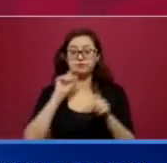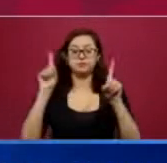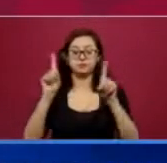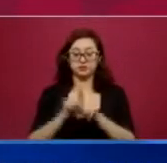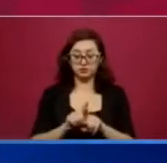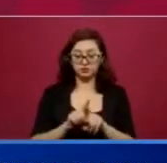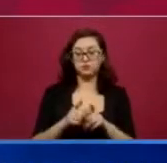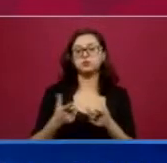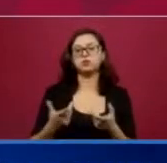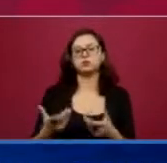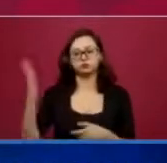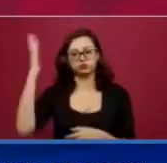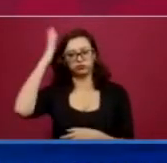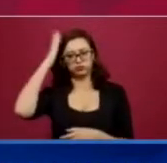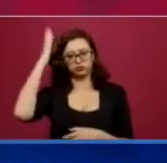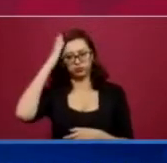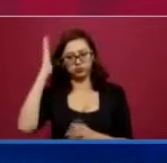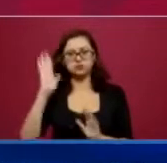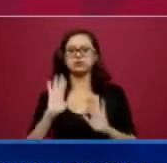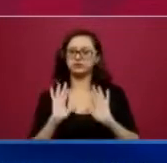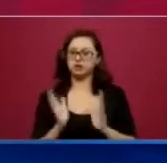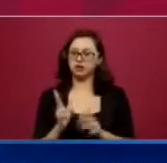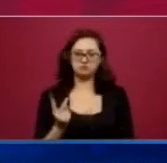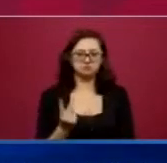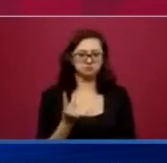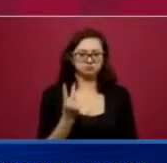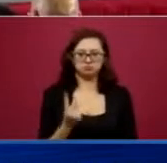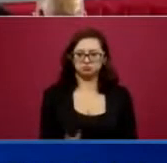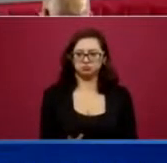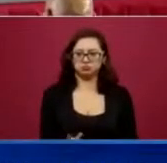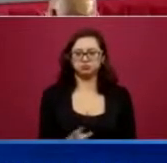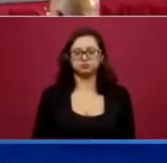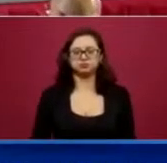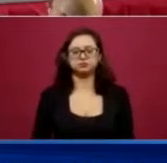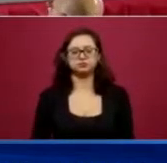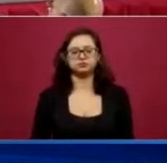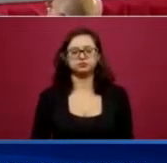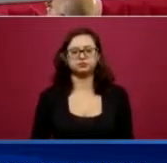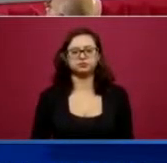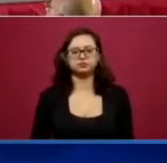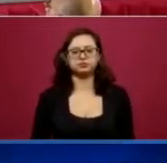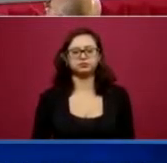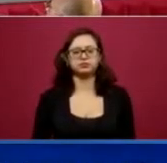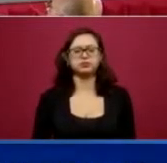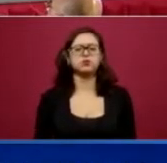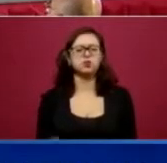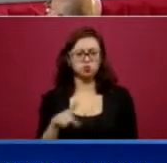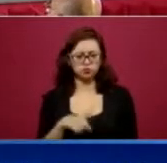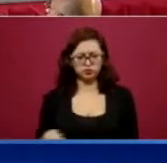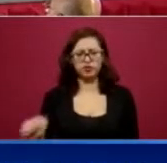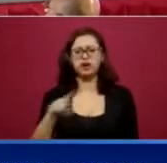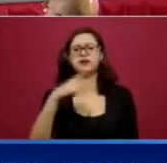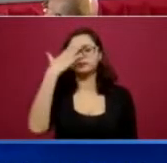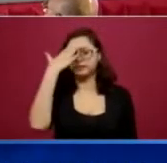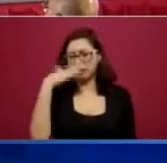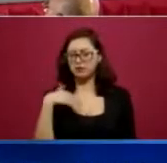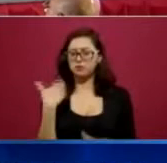comandancia. Como es sabido, se van a unir